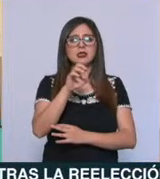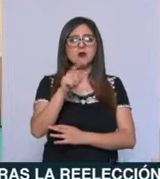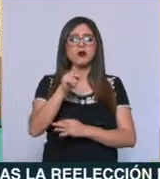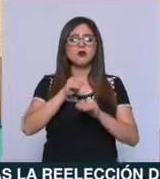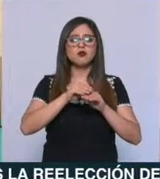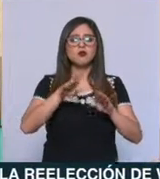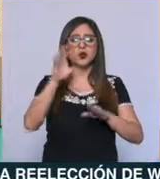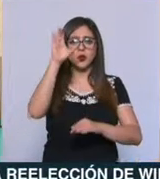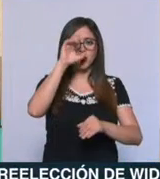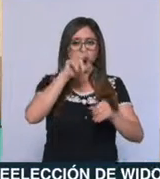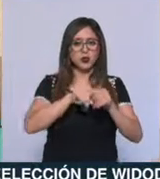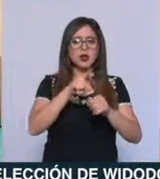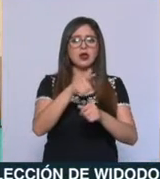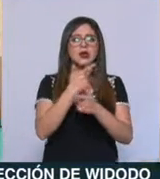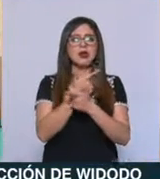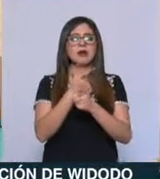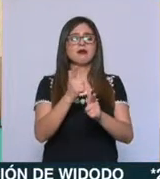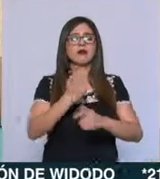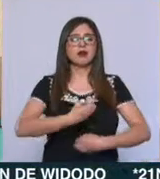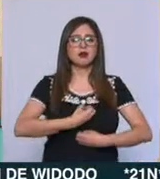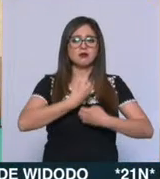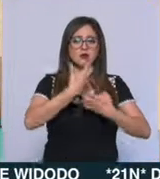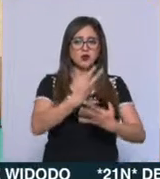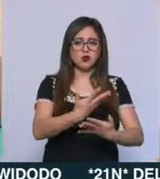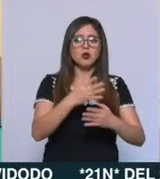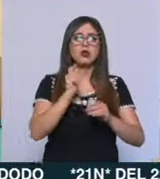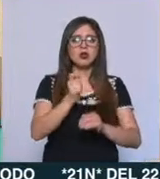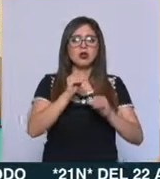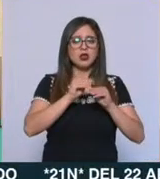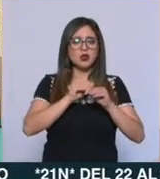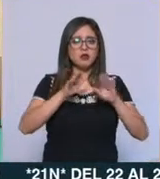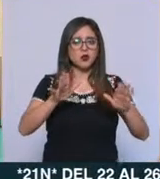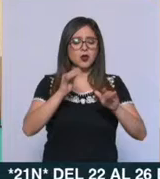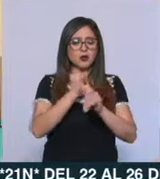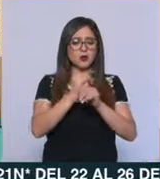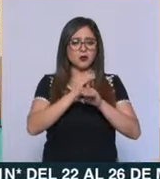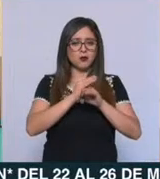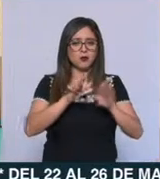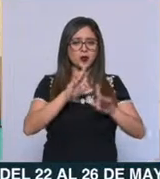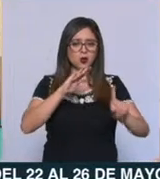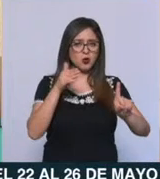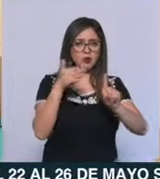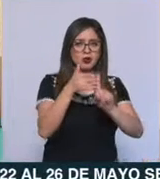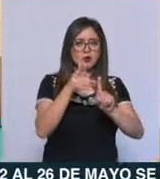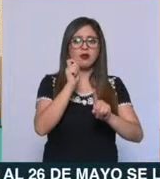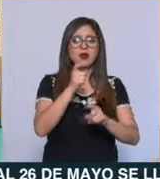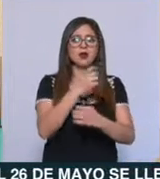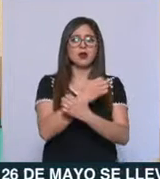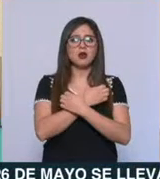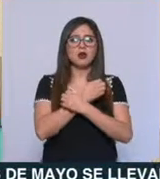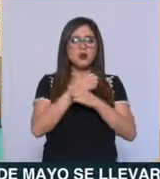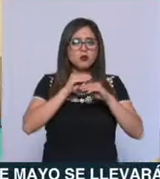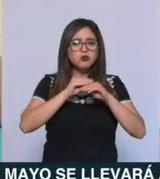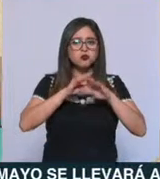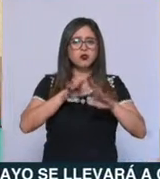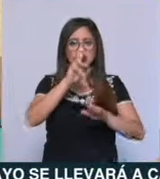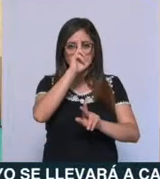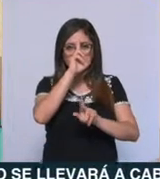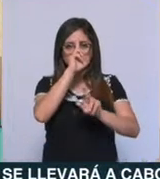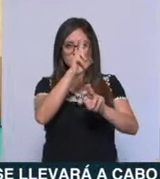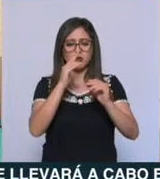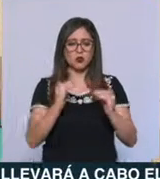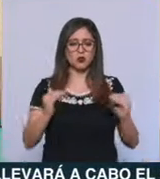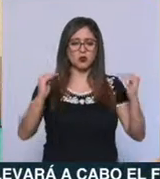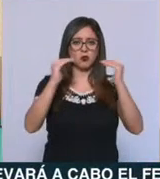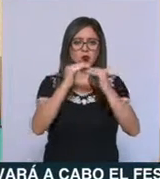cultura, libertad de expresión, la difusión de información objetiva, formación educativa, respeto e igualdad